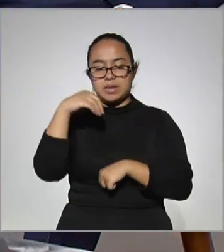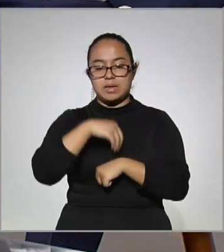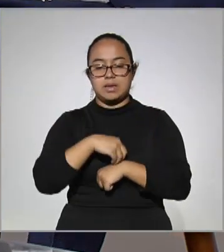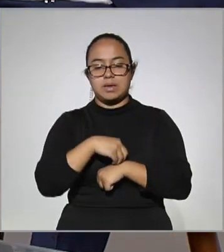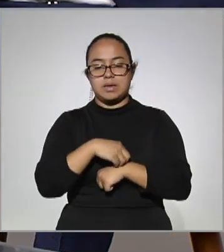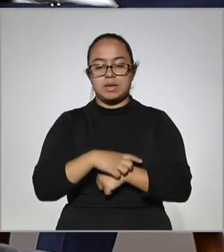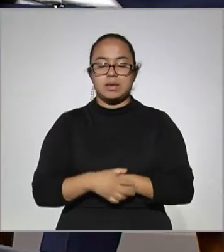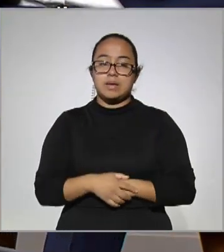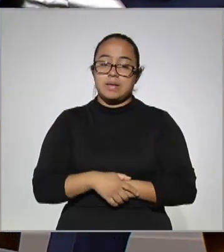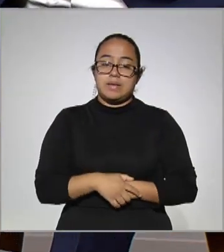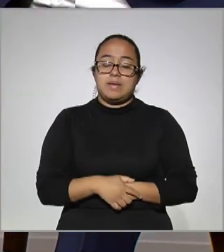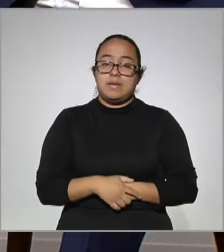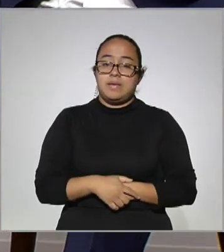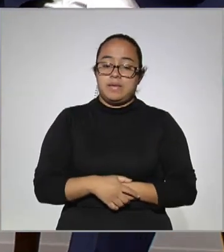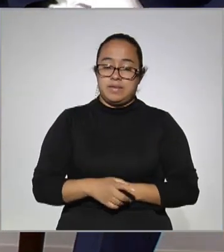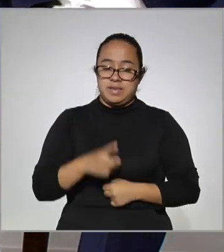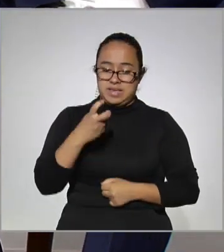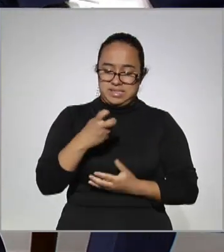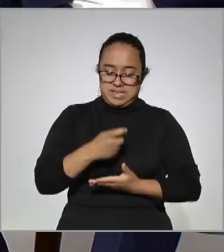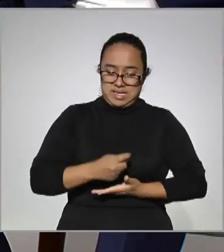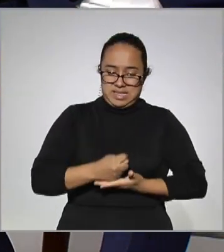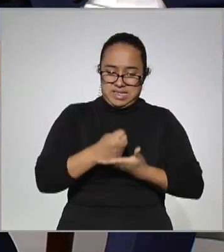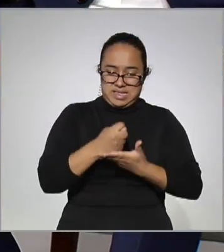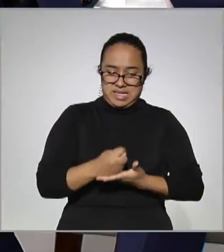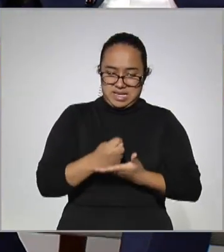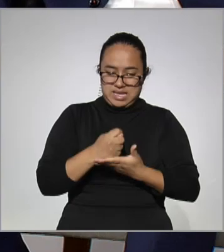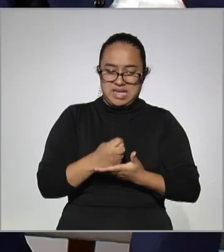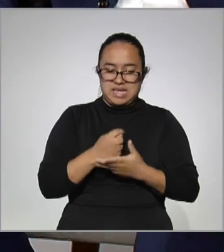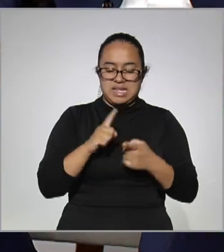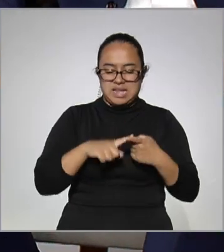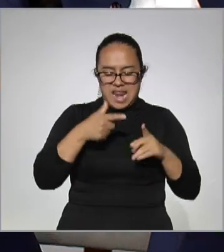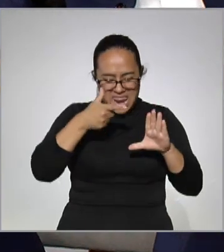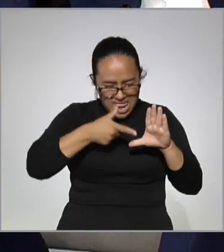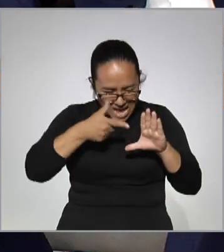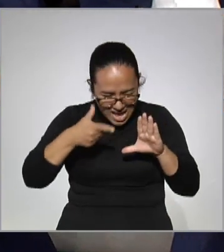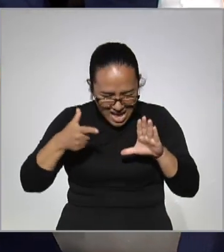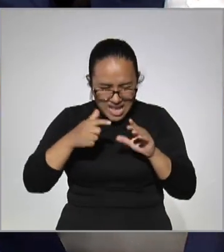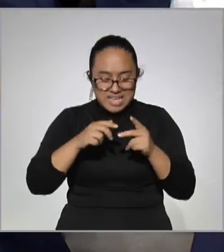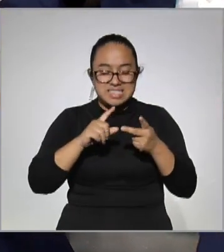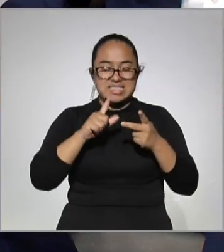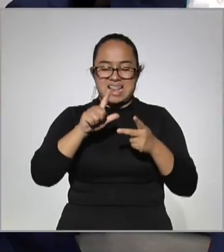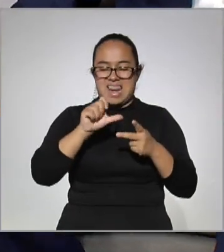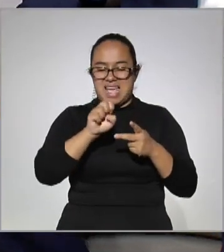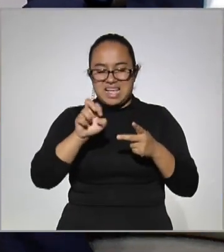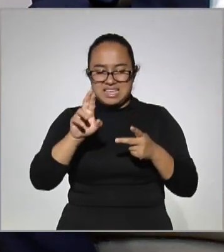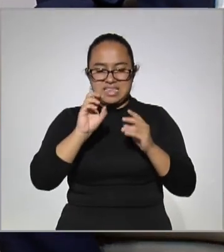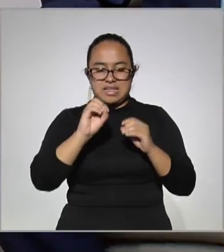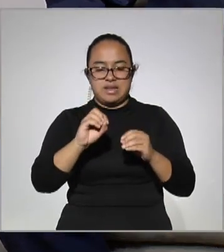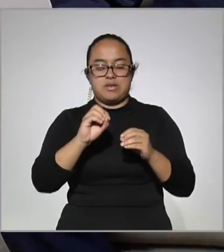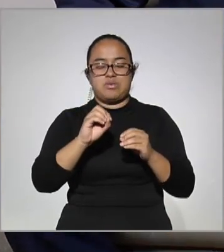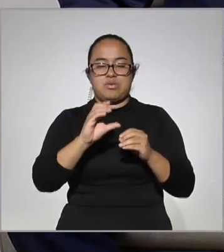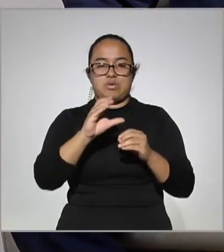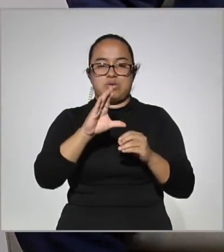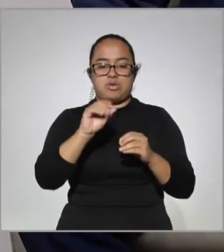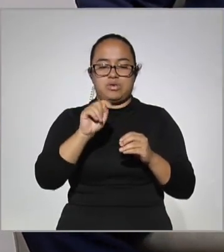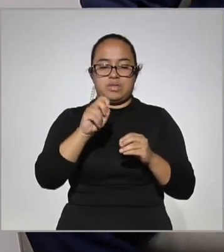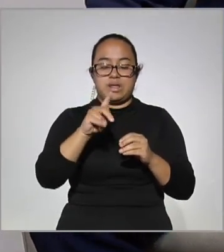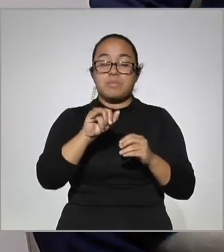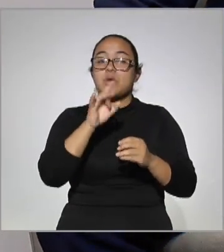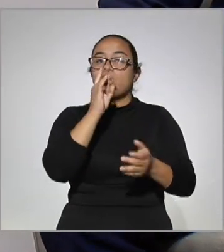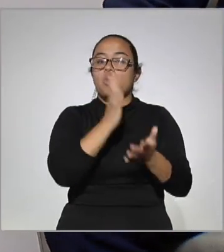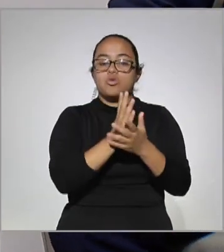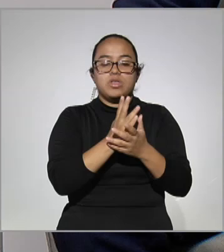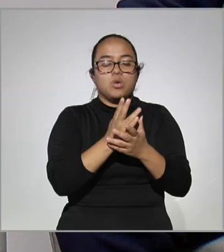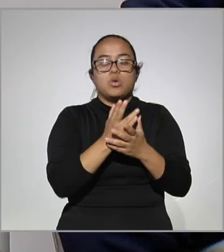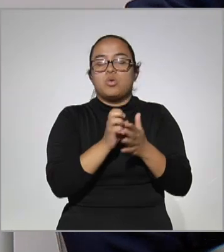es la terapia como tal ablativa, que es el láser, la crioterapia, eso es, y podría estar indicado incluso solo en